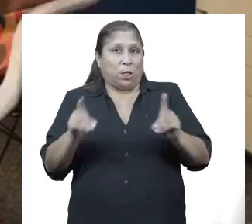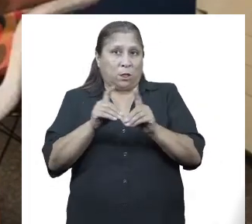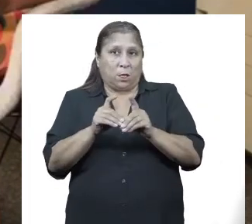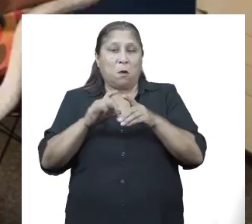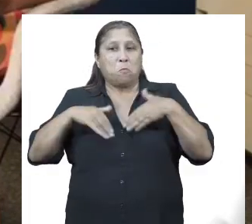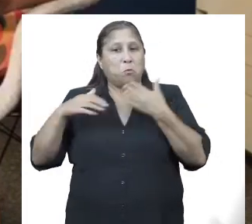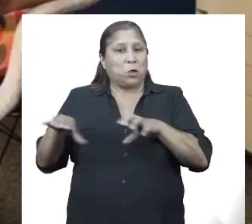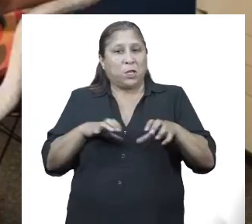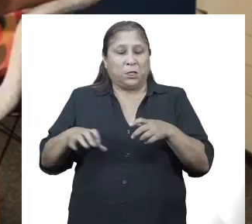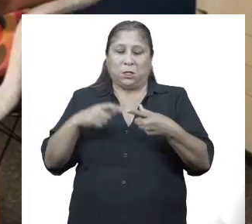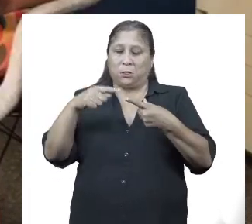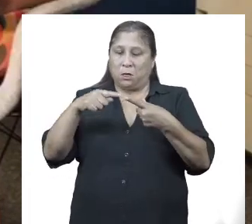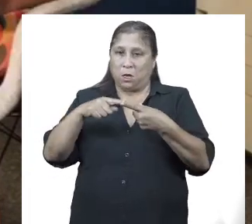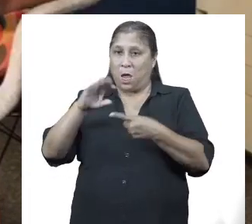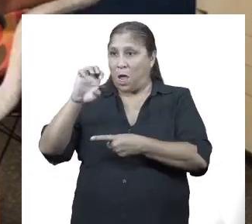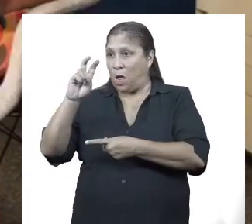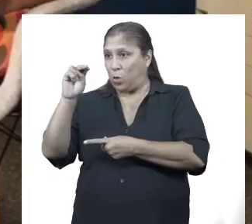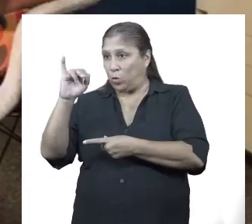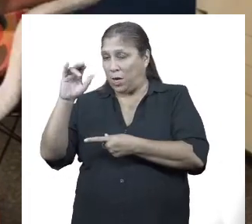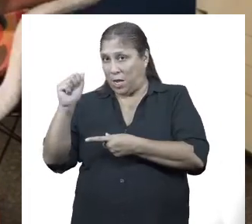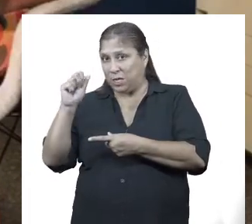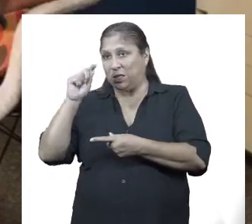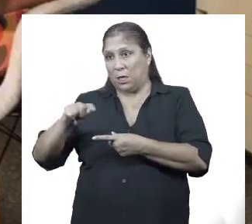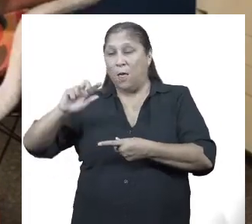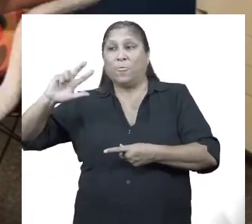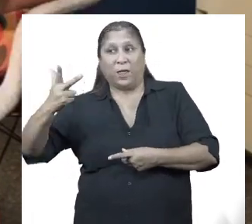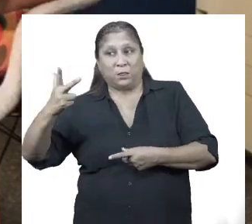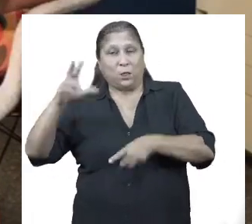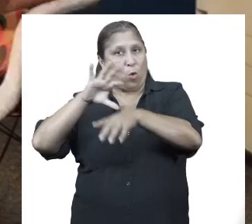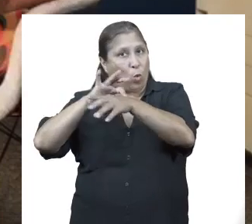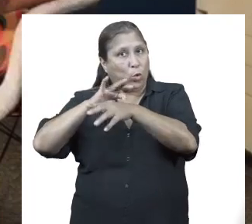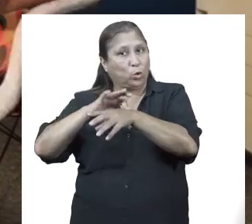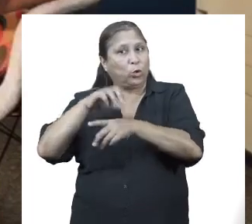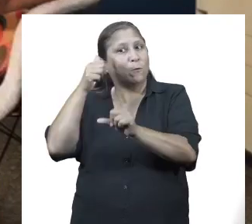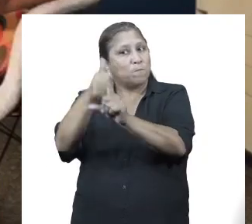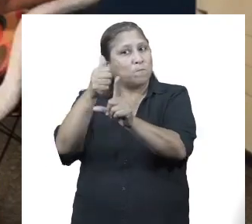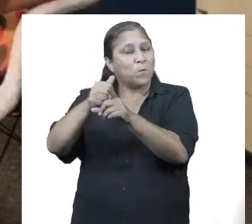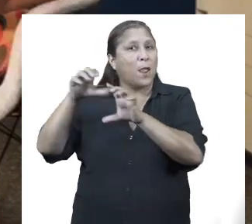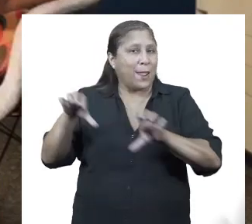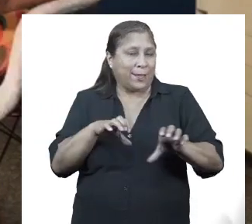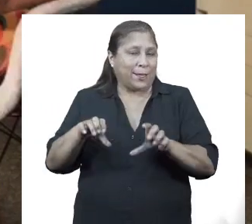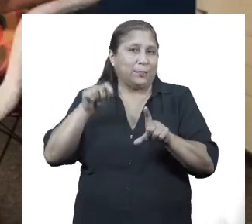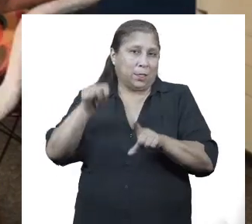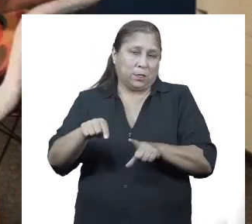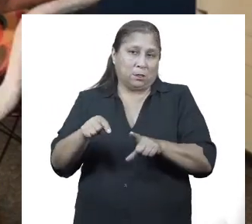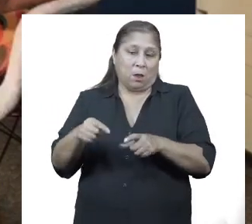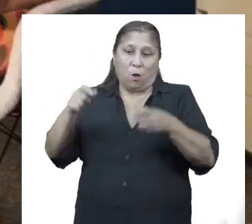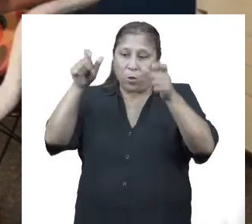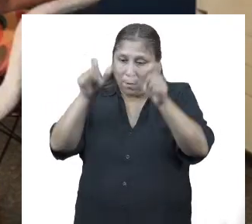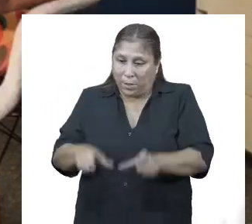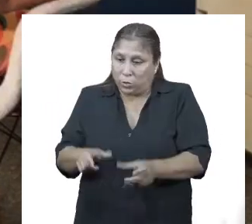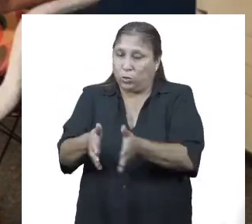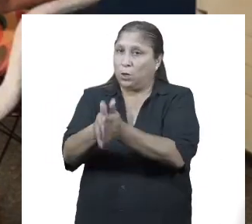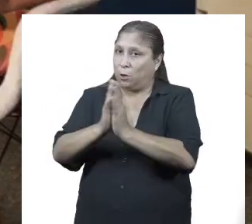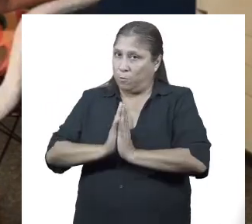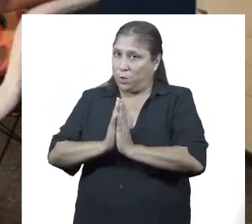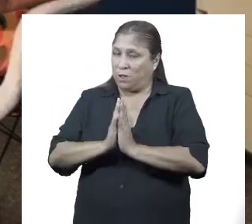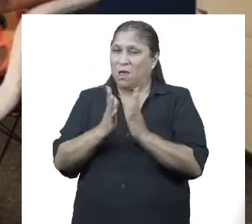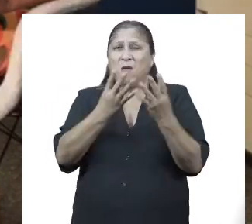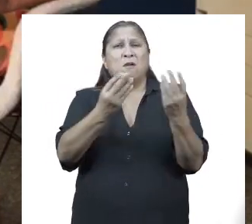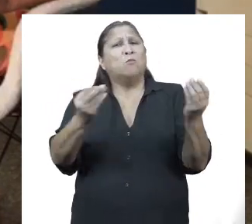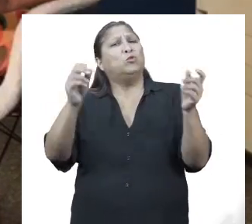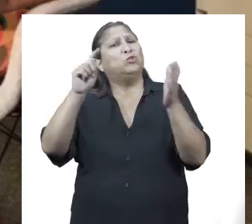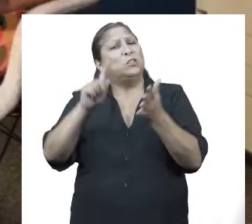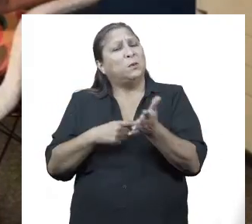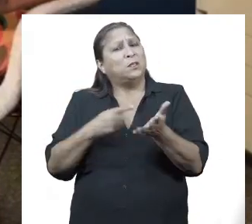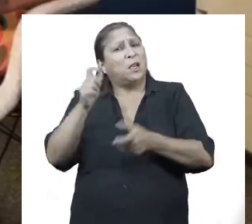realizarse a través de un procedimiento de eutanasia, en donde es el tercero, un médico, el que realiza este acto a una persona que lo solicita, y muchas veces